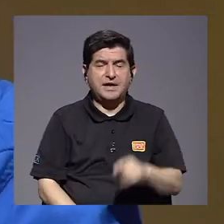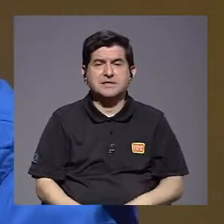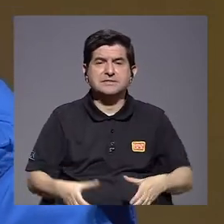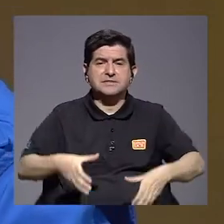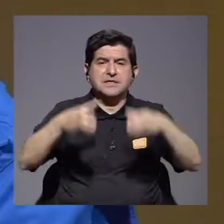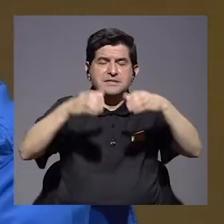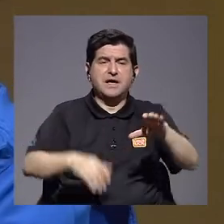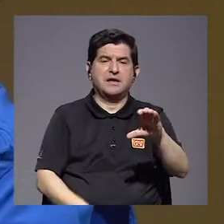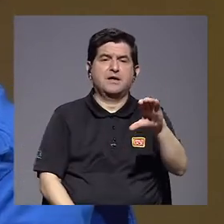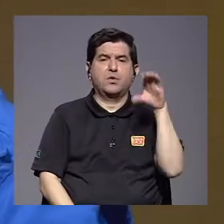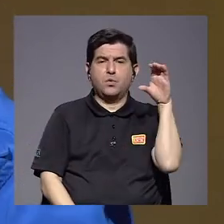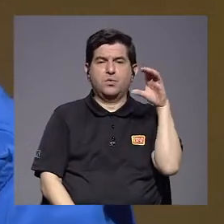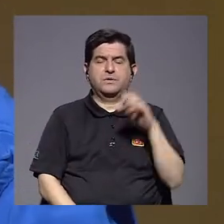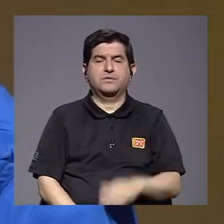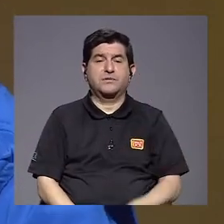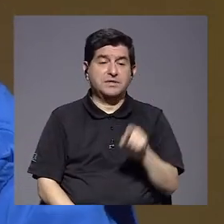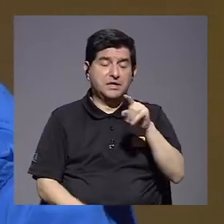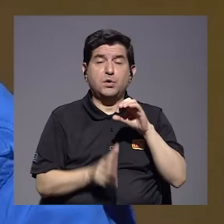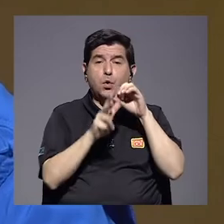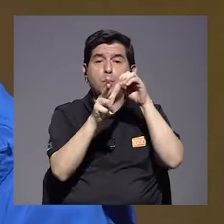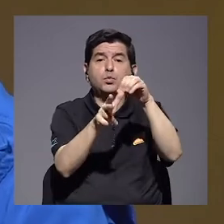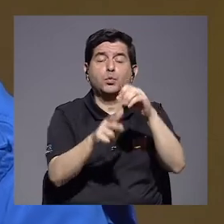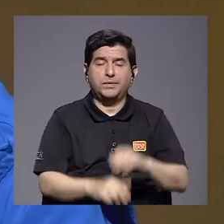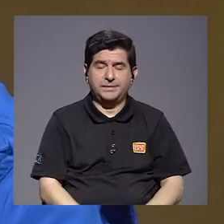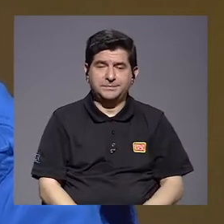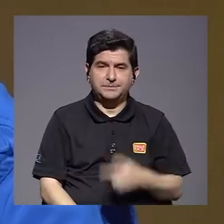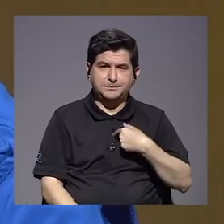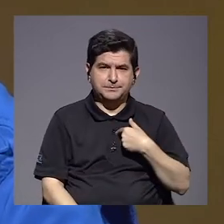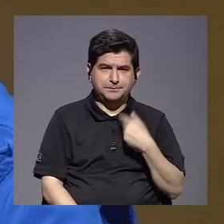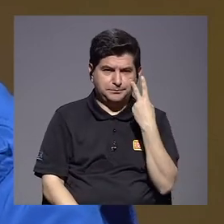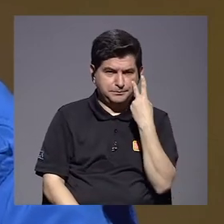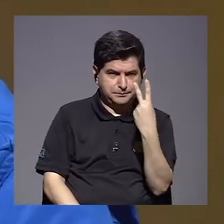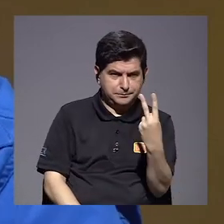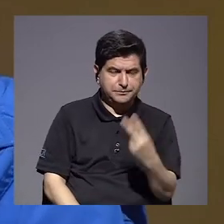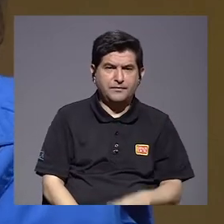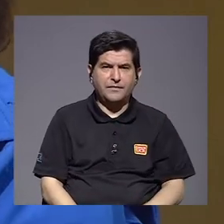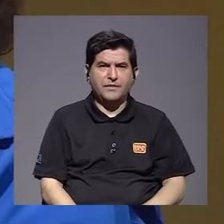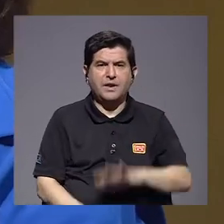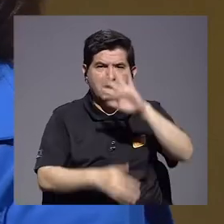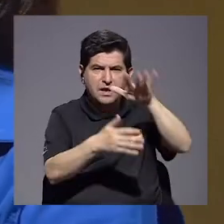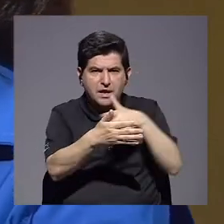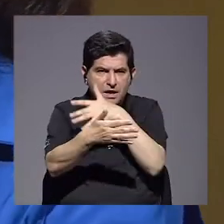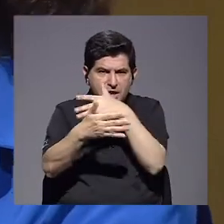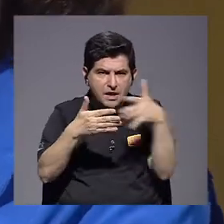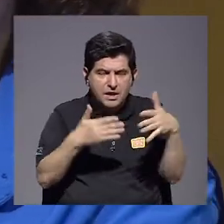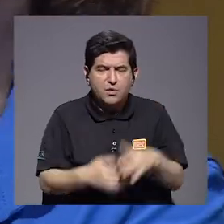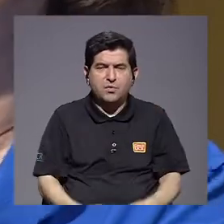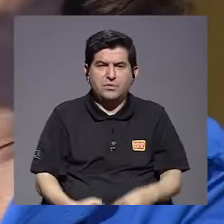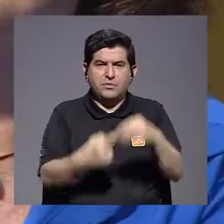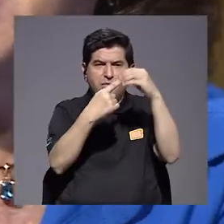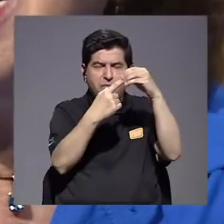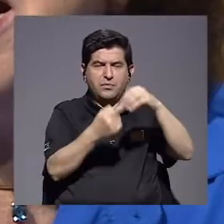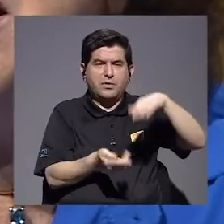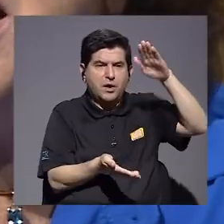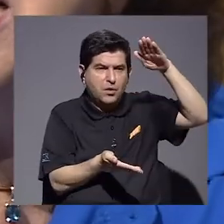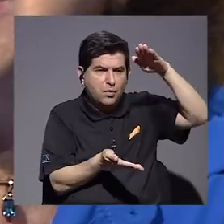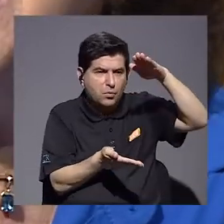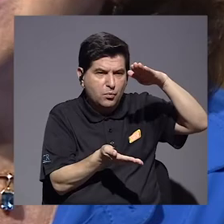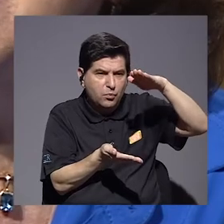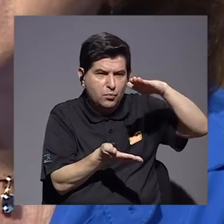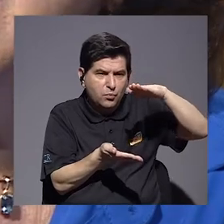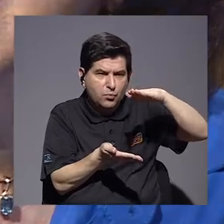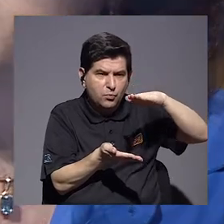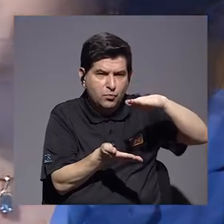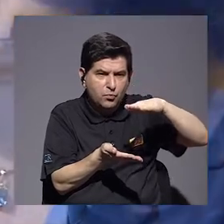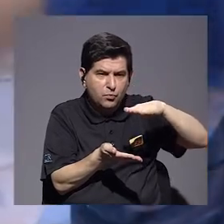tanque Curridabat. Por ejemplo, esto es en octubre y uno puede ver que en las horas pico es donde baja el